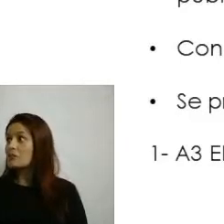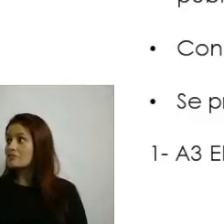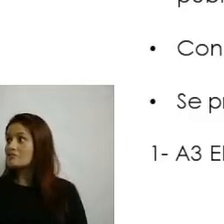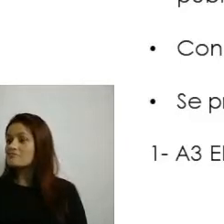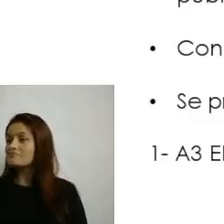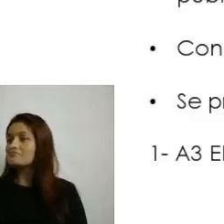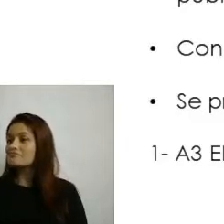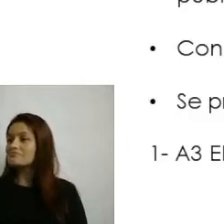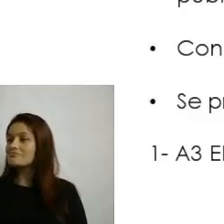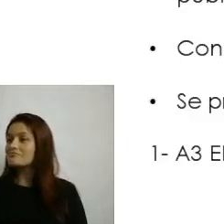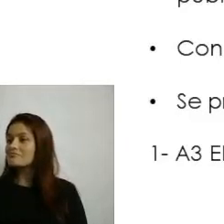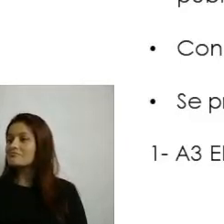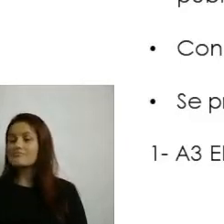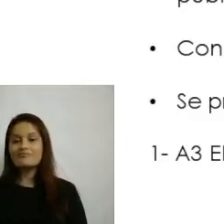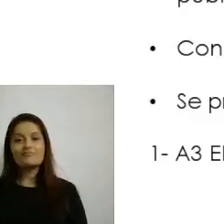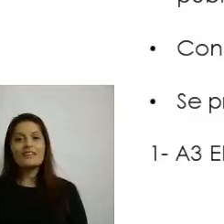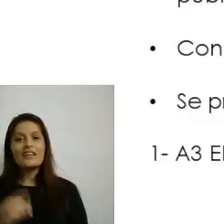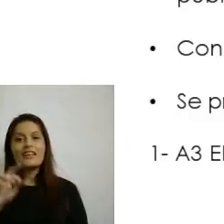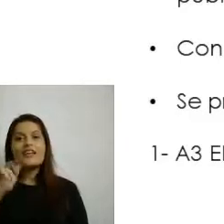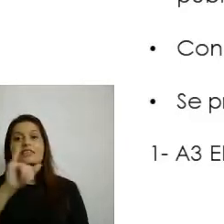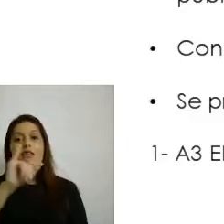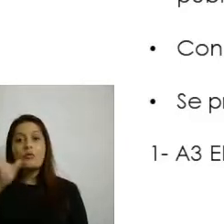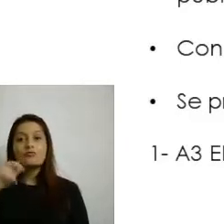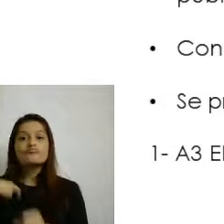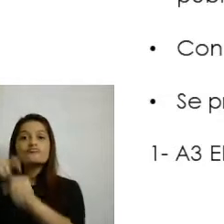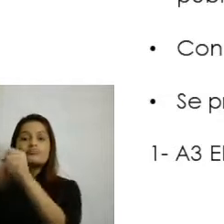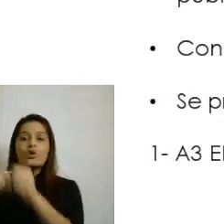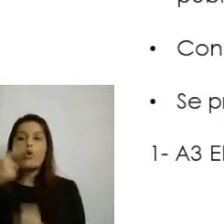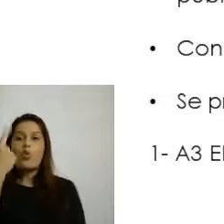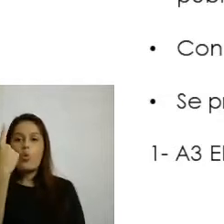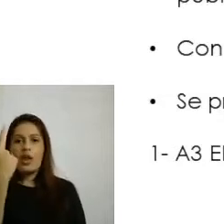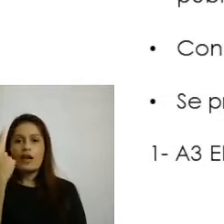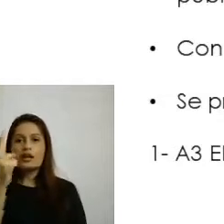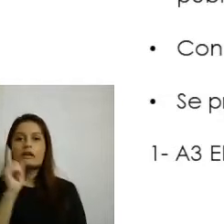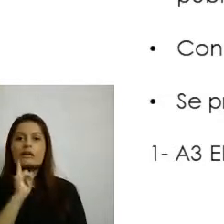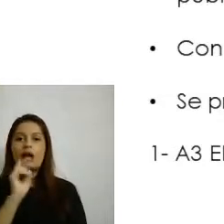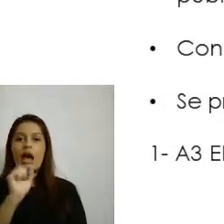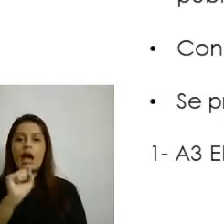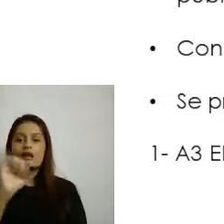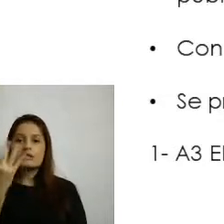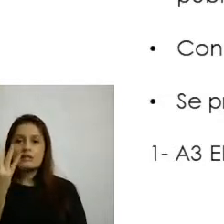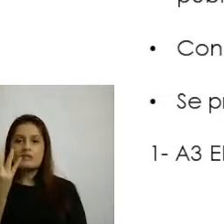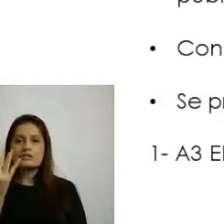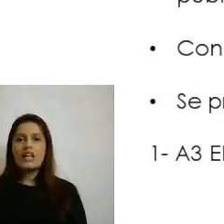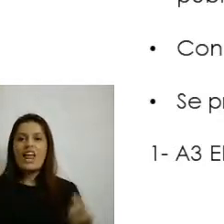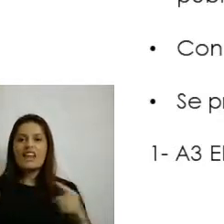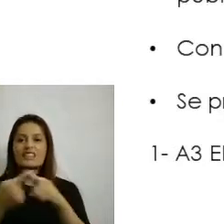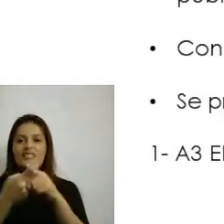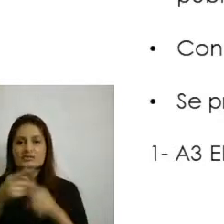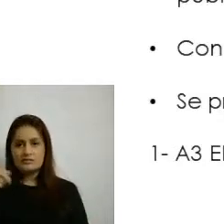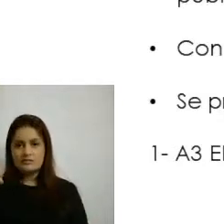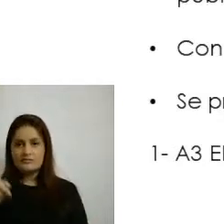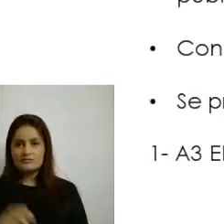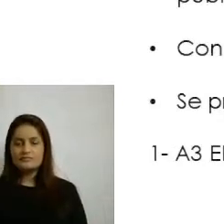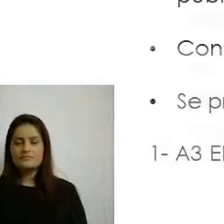realiza la apertura electrónica. Se presenta solo una oferta de A3 Electric Mobility